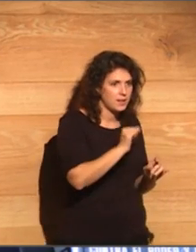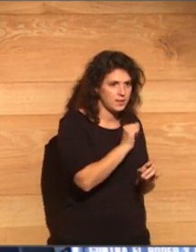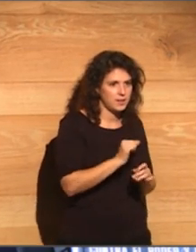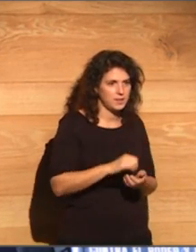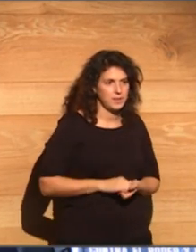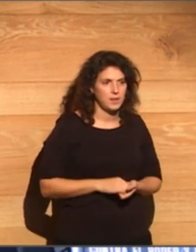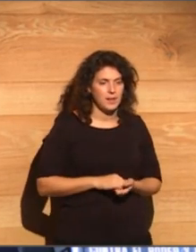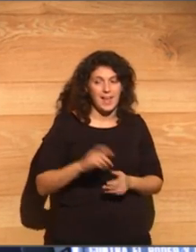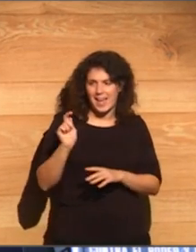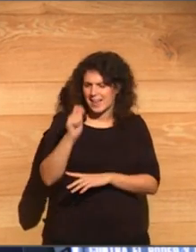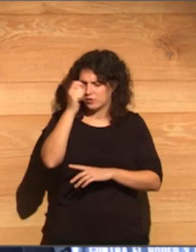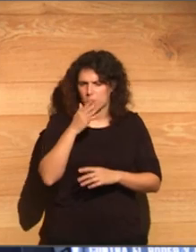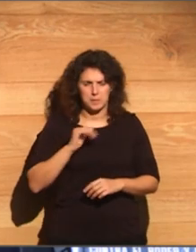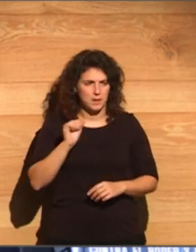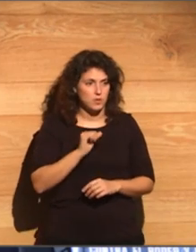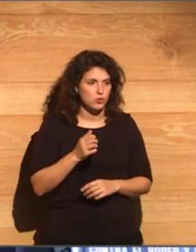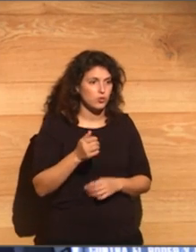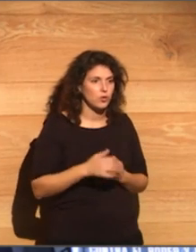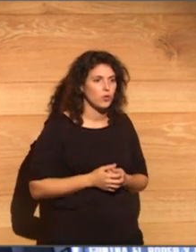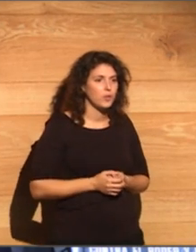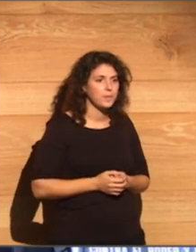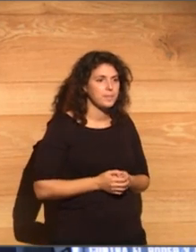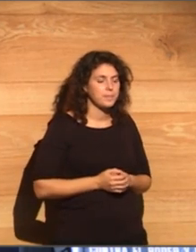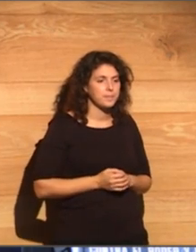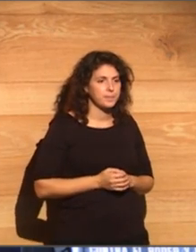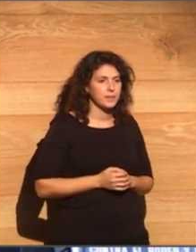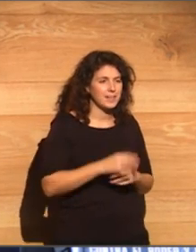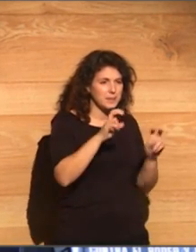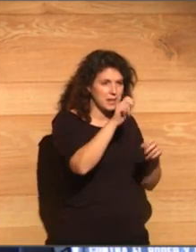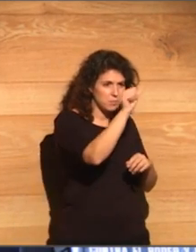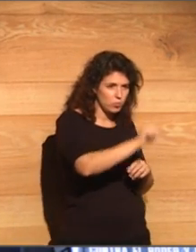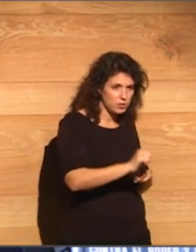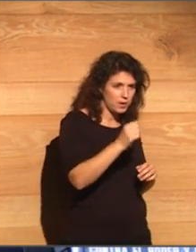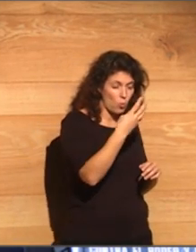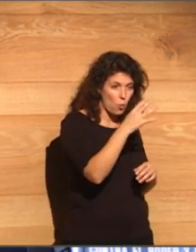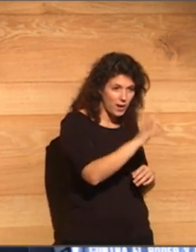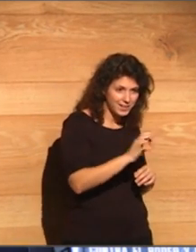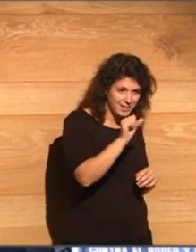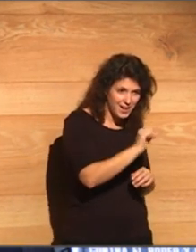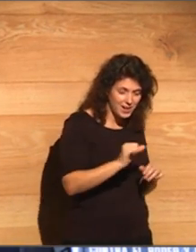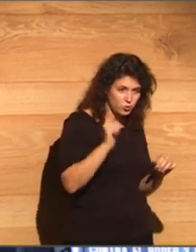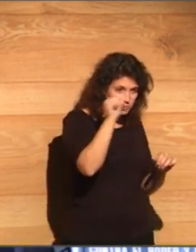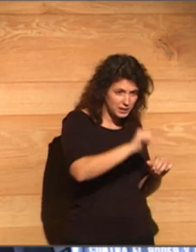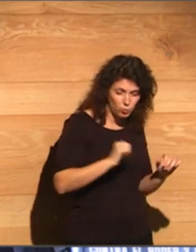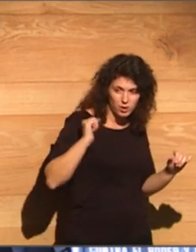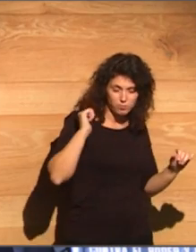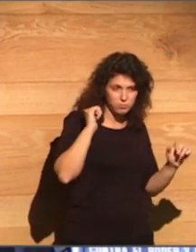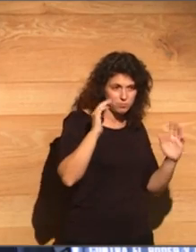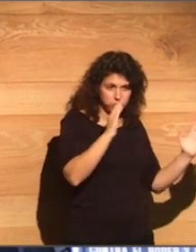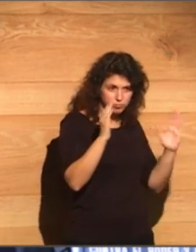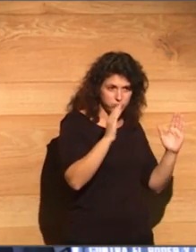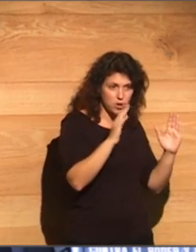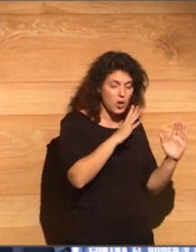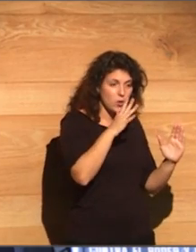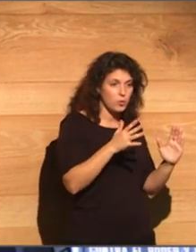sociológico absoluto, precisamente por aquello que hizo imposible la película durante 40 años. Porque durante 40 años no se